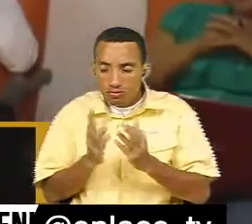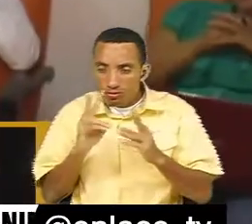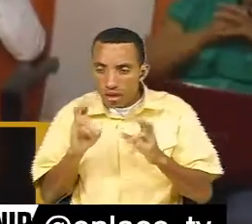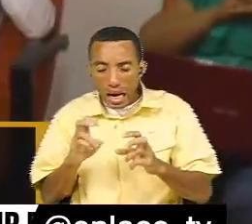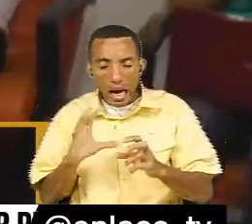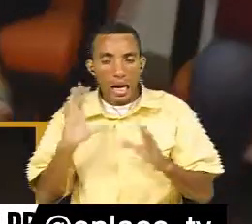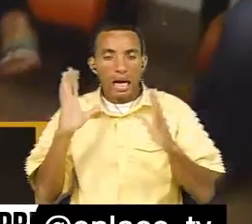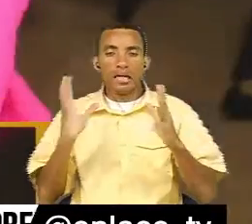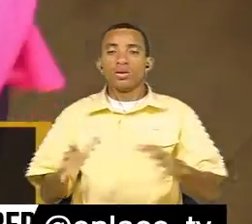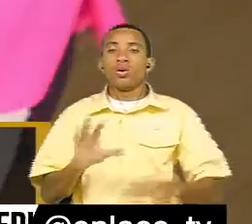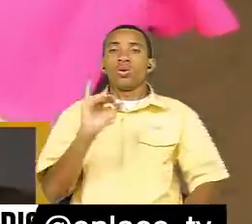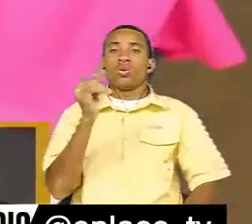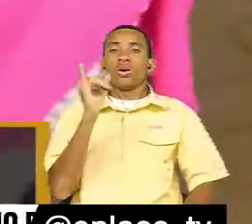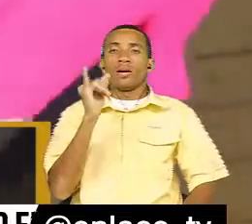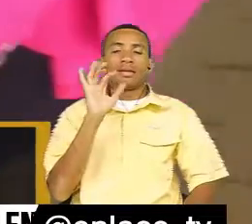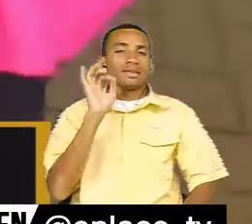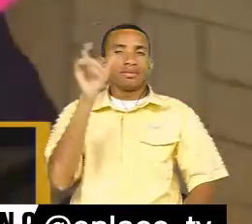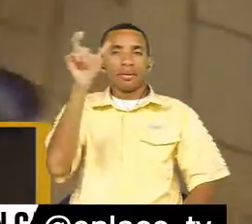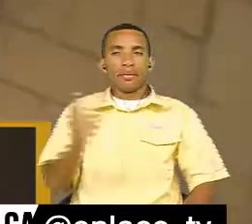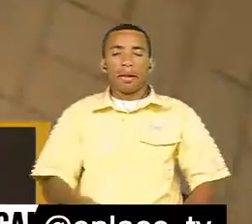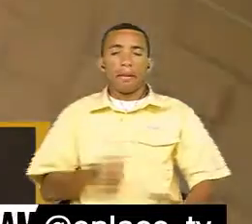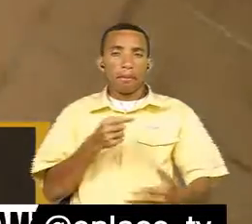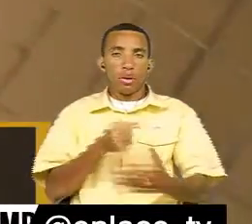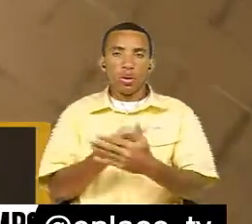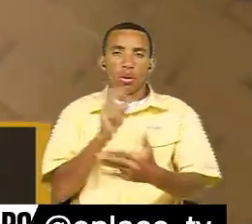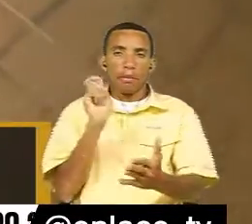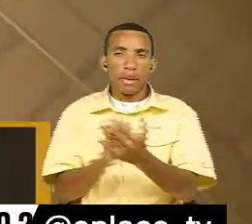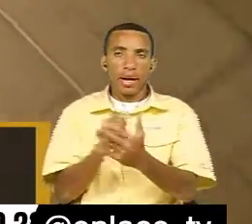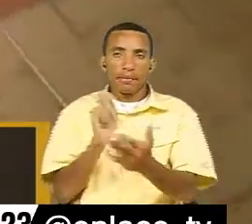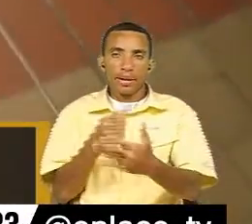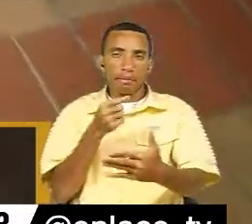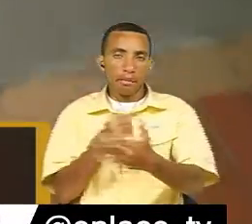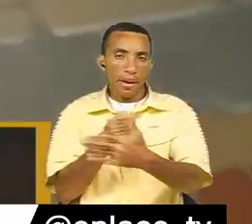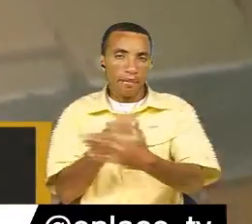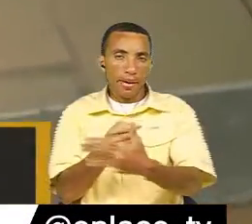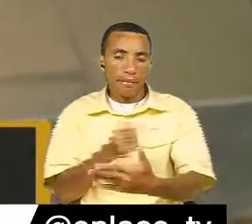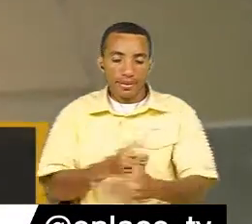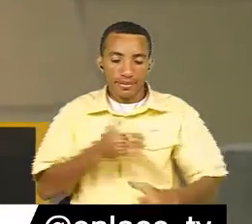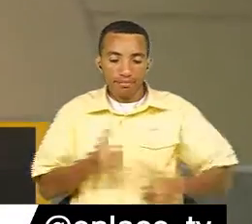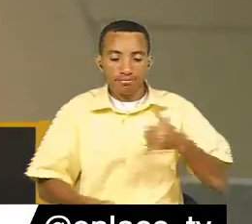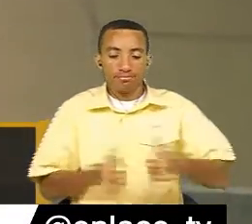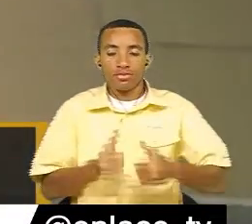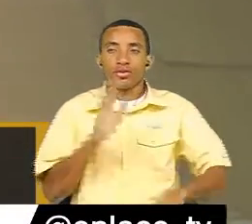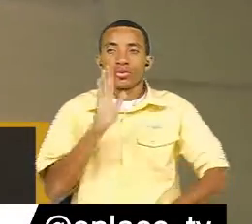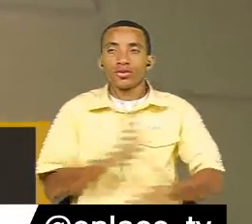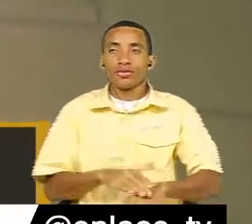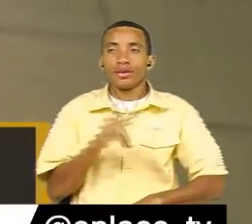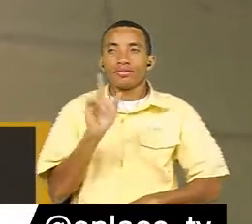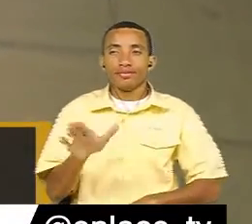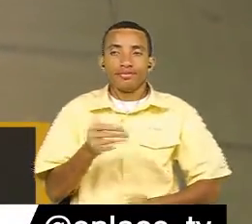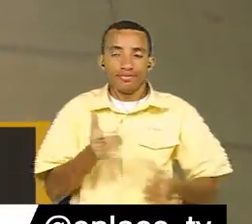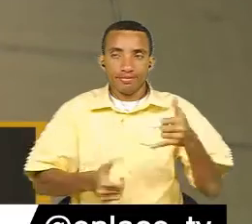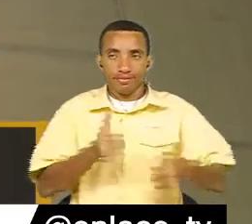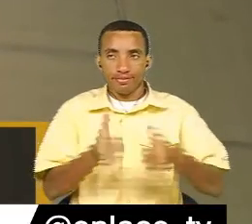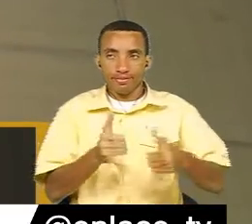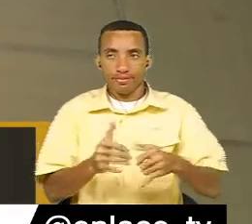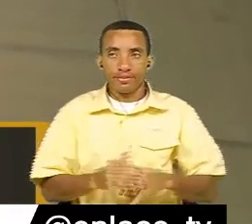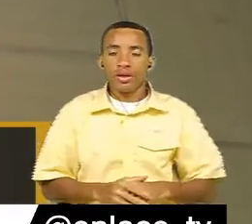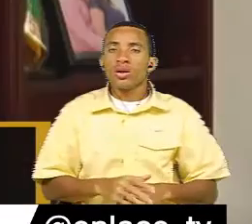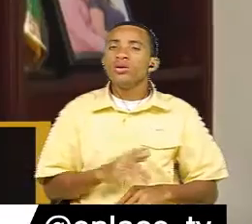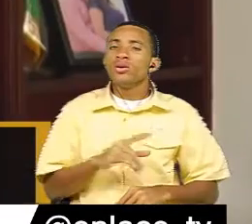alto índice de accidentalidad en nuestras servidores públicas como consecuencia del uso del tacón. Por eso lanzamos esta campaña los días